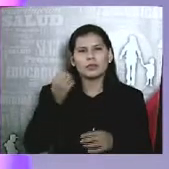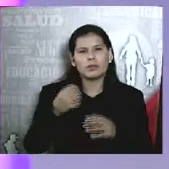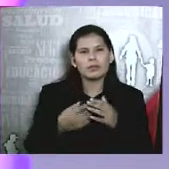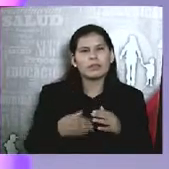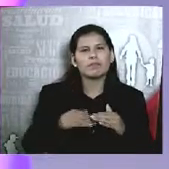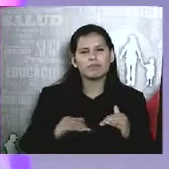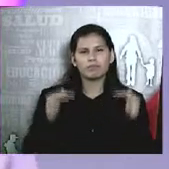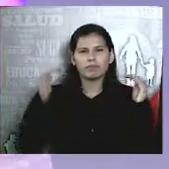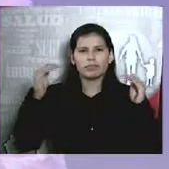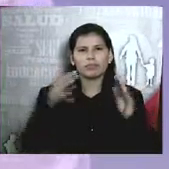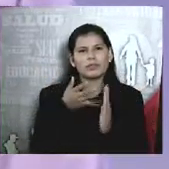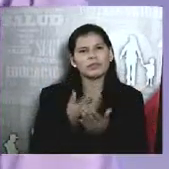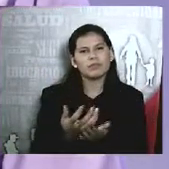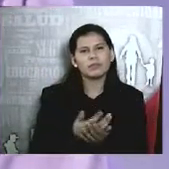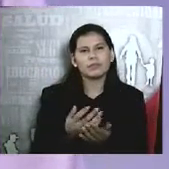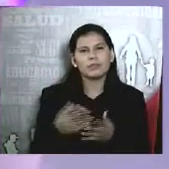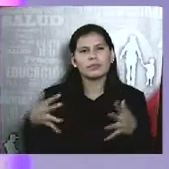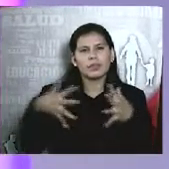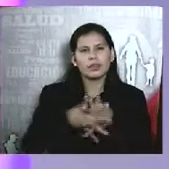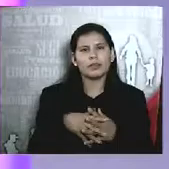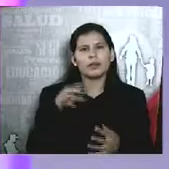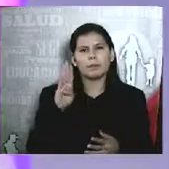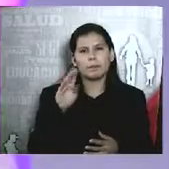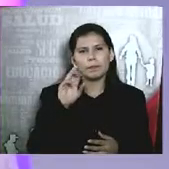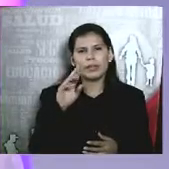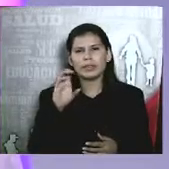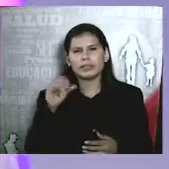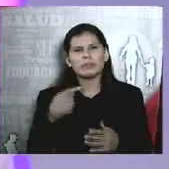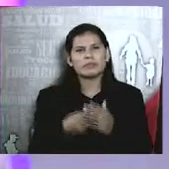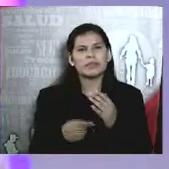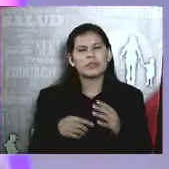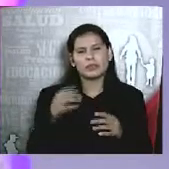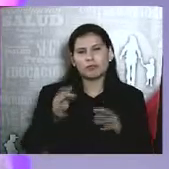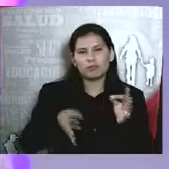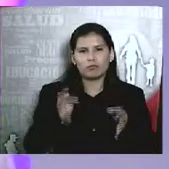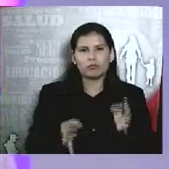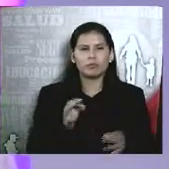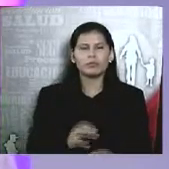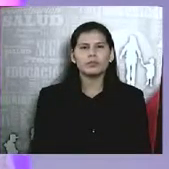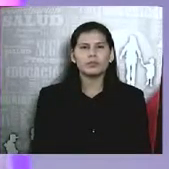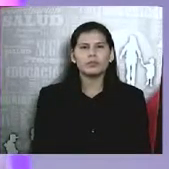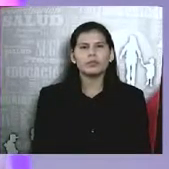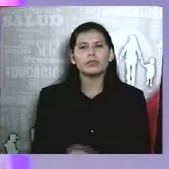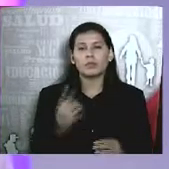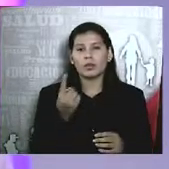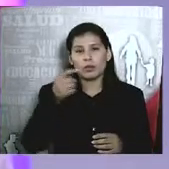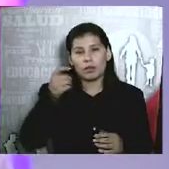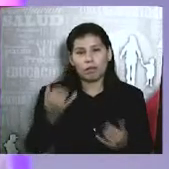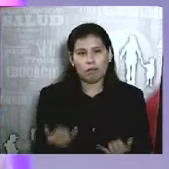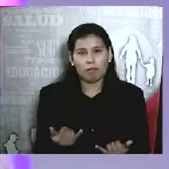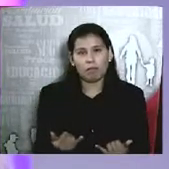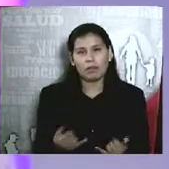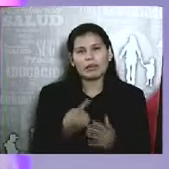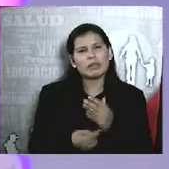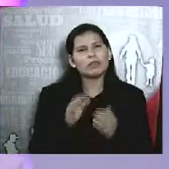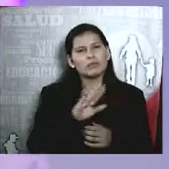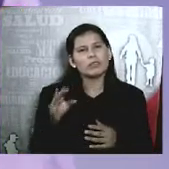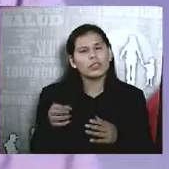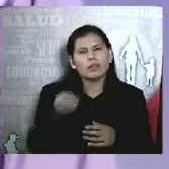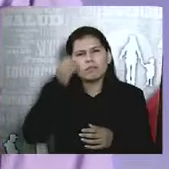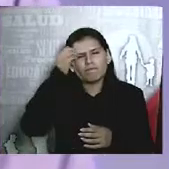Consejería para la Reintegración y del PRBC del Ministerio del Interior y de Justicia. Solo a partir de este conocimiento que ustedes han